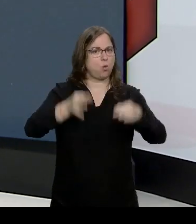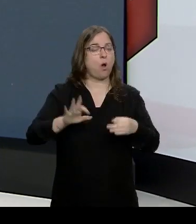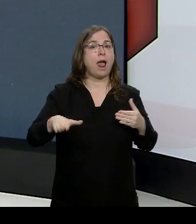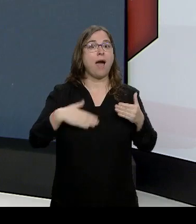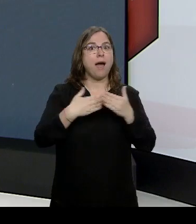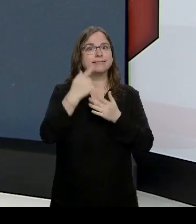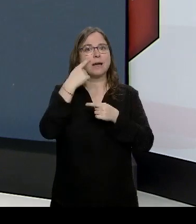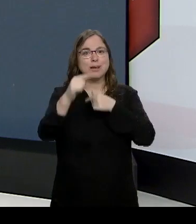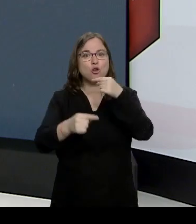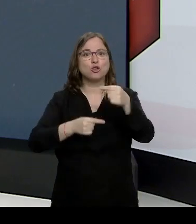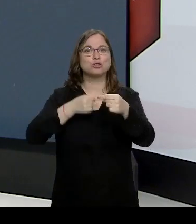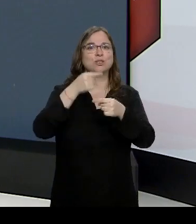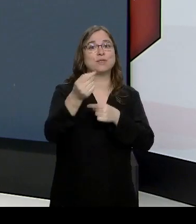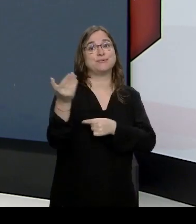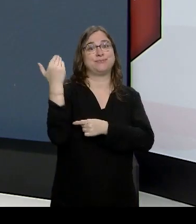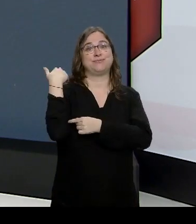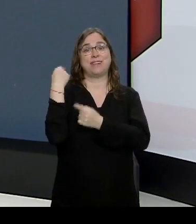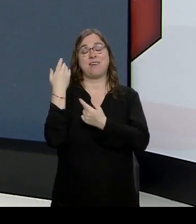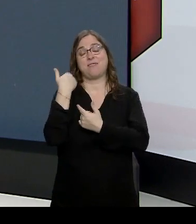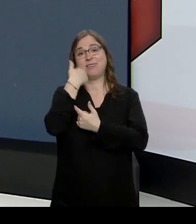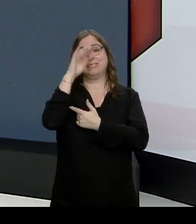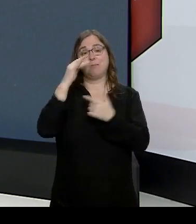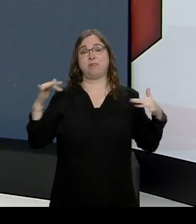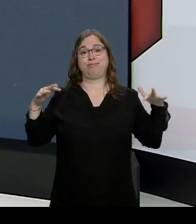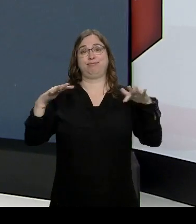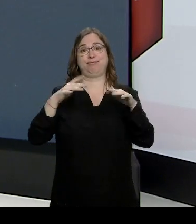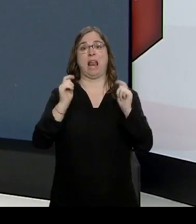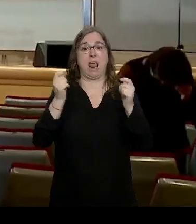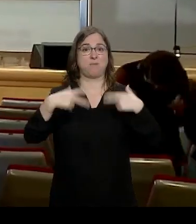ver los efectos que ha tenido el fin del estado de alarma.